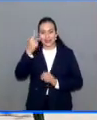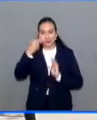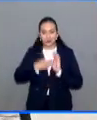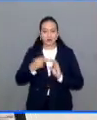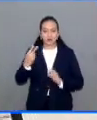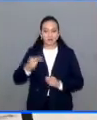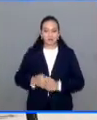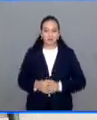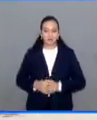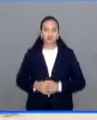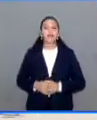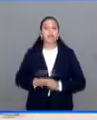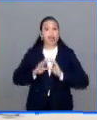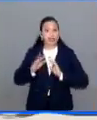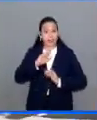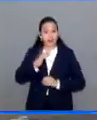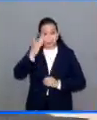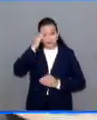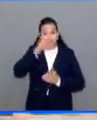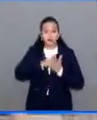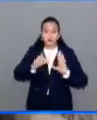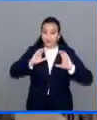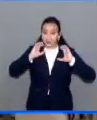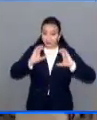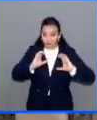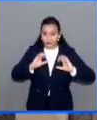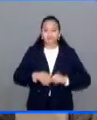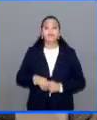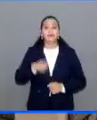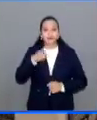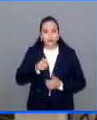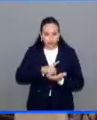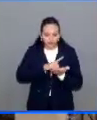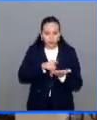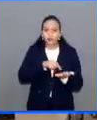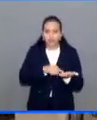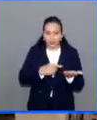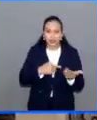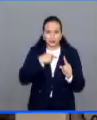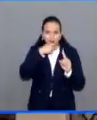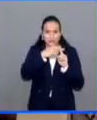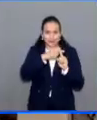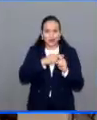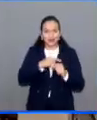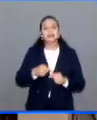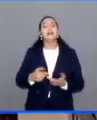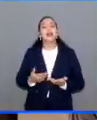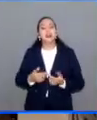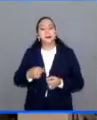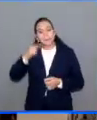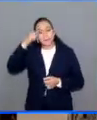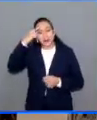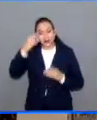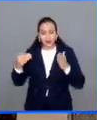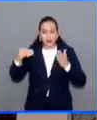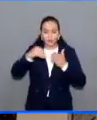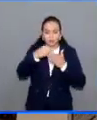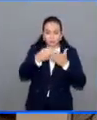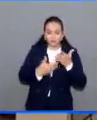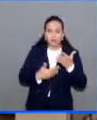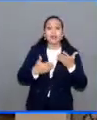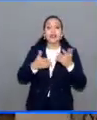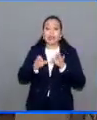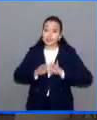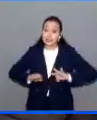el derecho al cuidado, lo hace exigible en el ámbito nacional e internacional y genera obligaciones jurídicas de respeto,